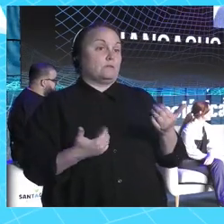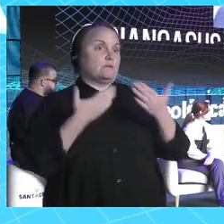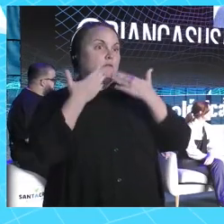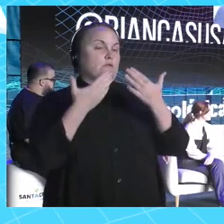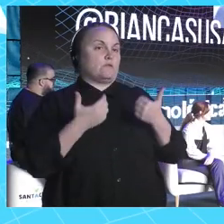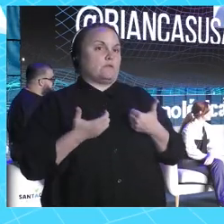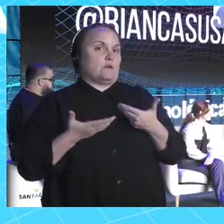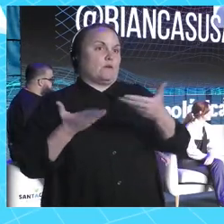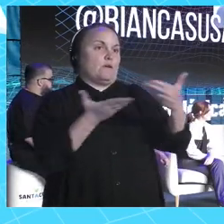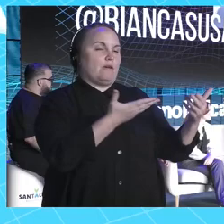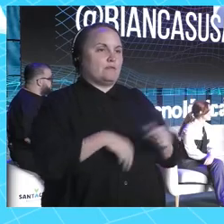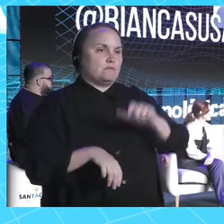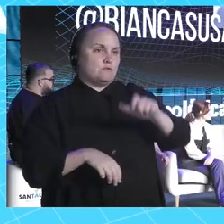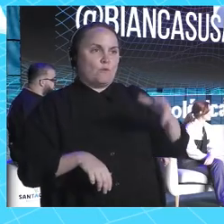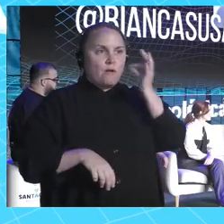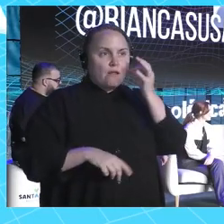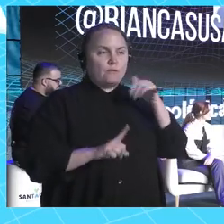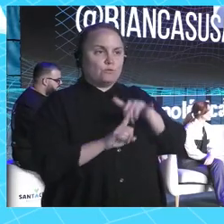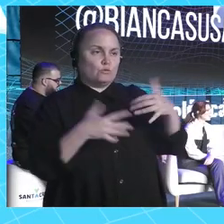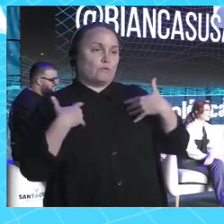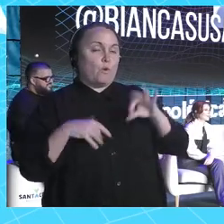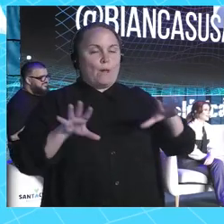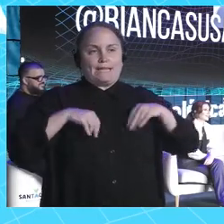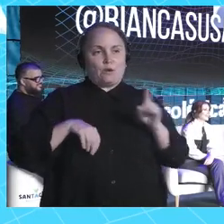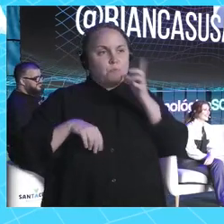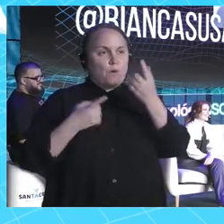aceptadas por su cuerpo por ser diferente